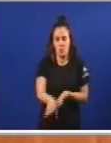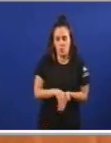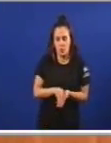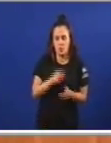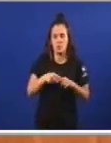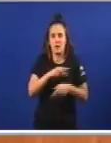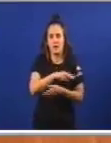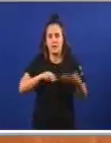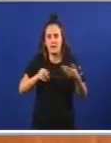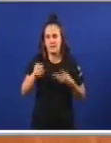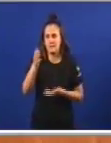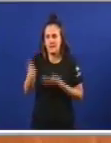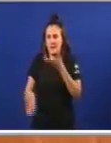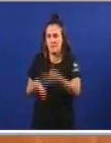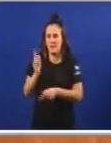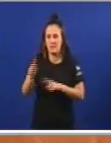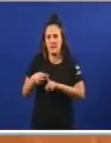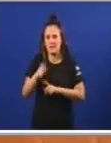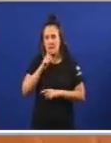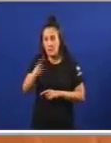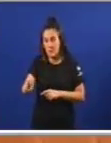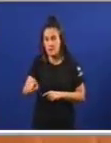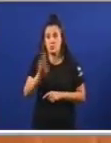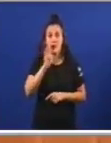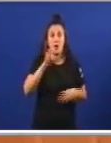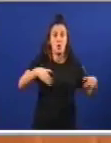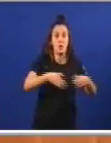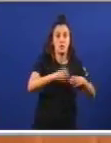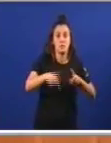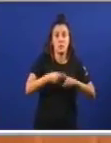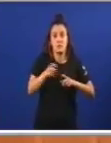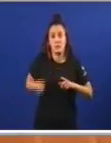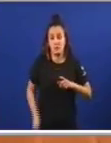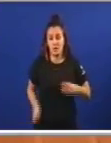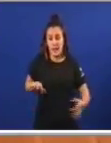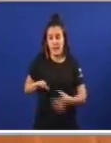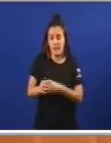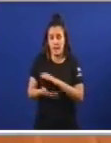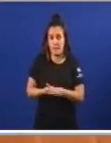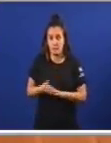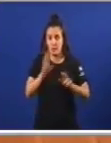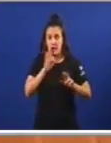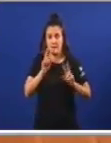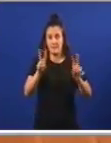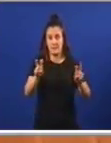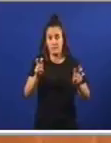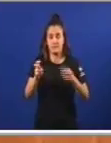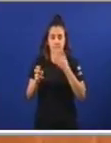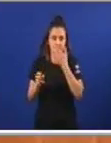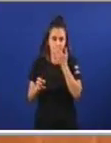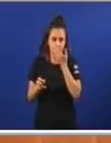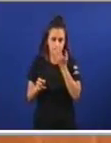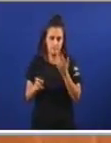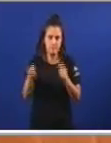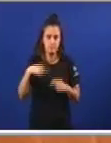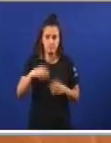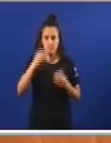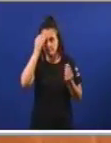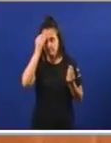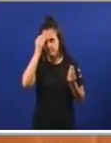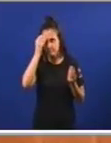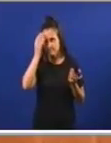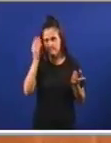demandas e advertencias deses colectivos e profesionais en relación con esta materia. Nos entendemos sin ningún tipo